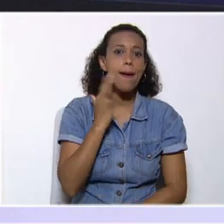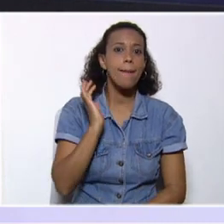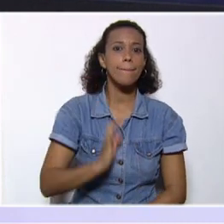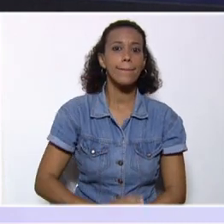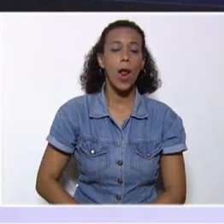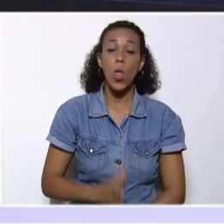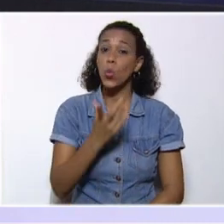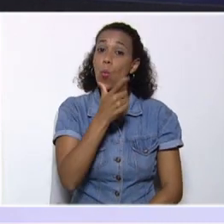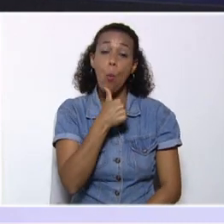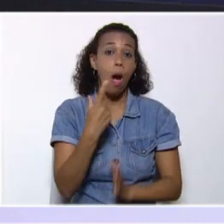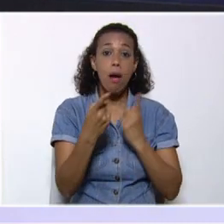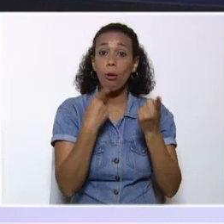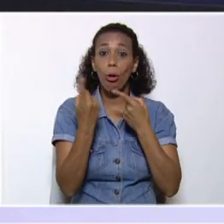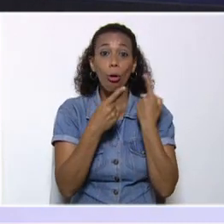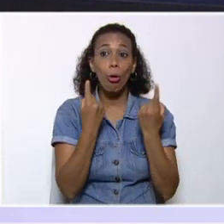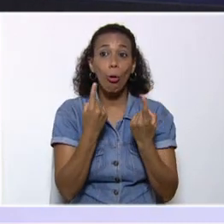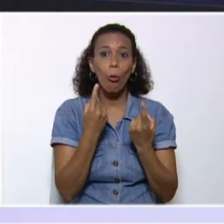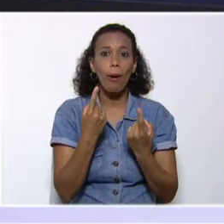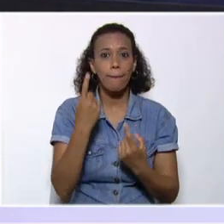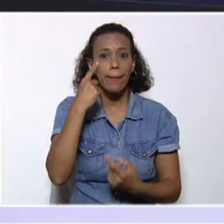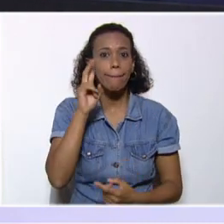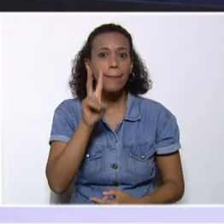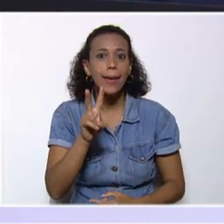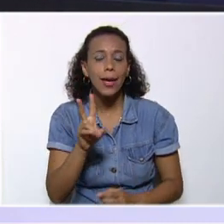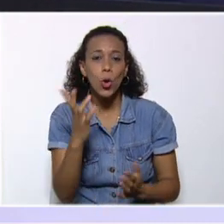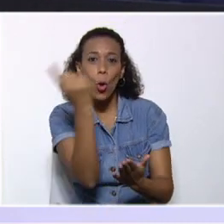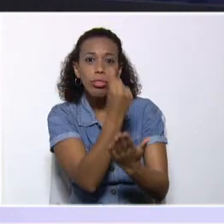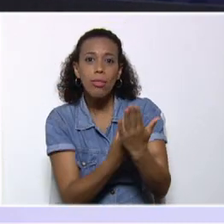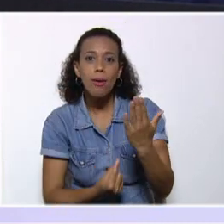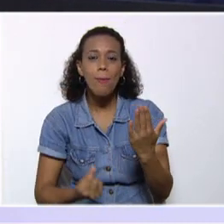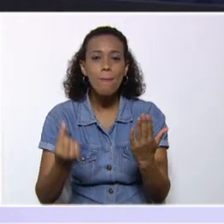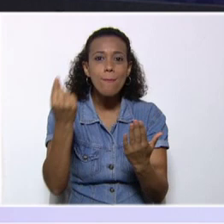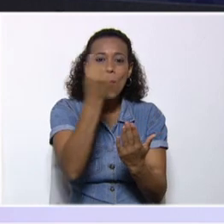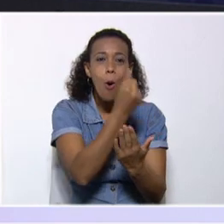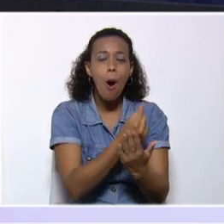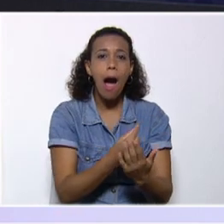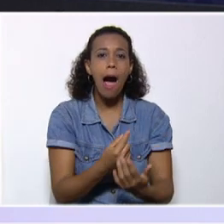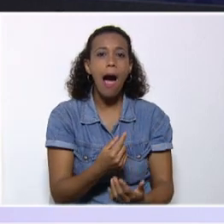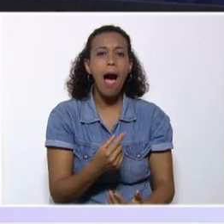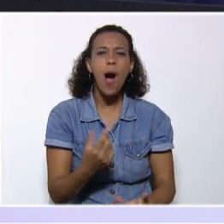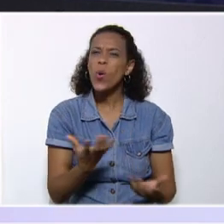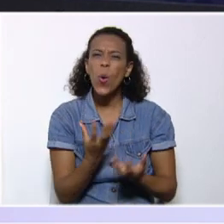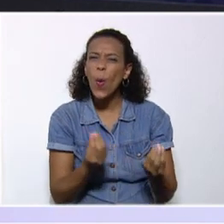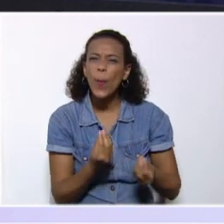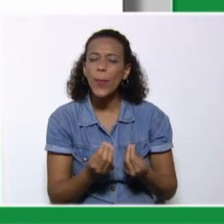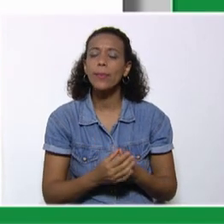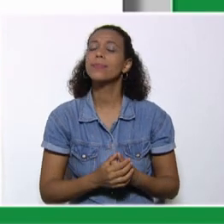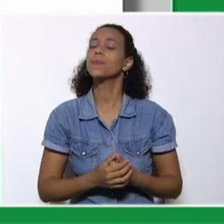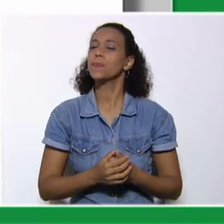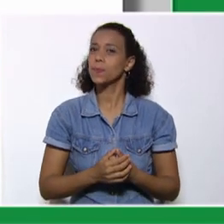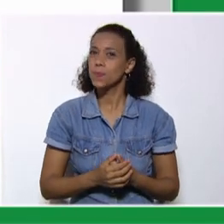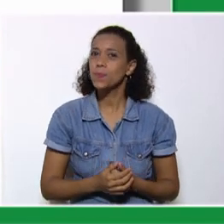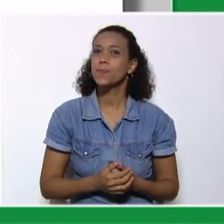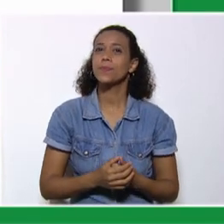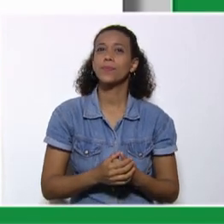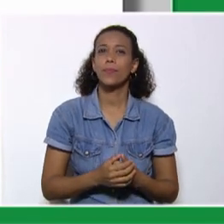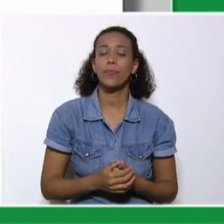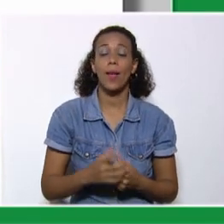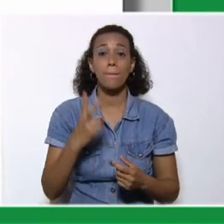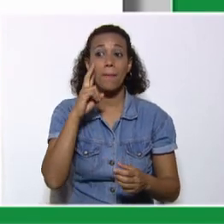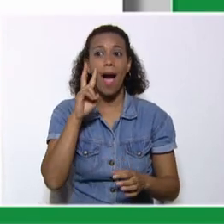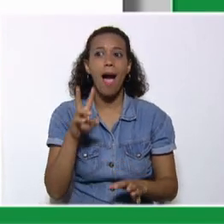está sin colorear, porque el niño primero va a hacer un dibujo, pero para llegar a esto, ¿cómo vamos a hacer? Pues debemos hacer